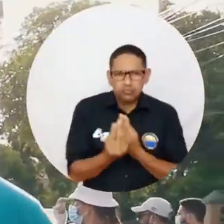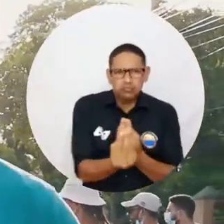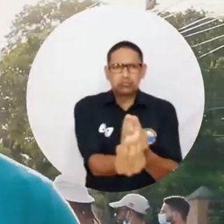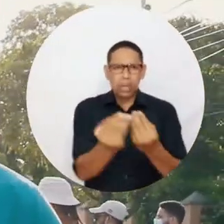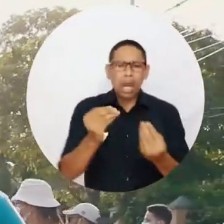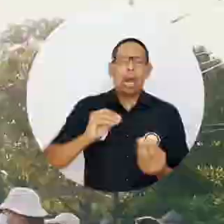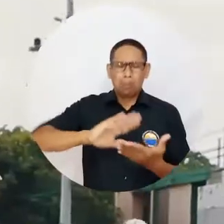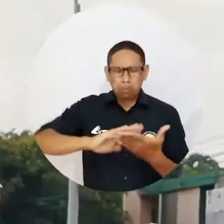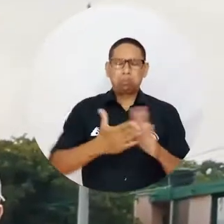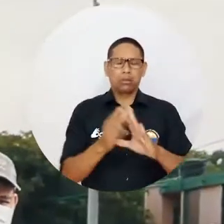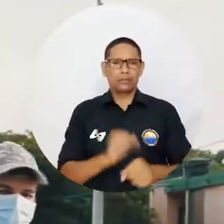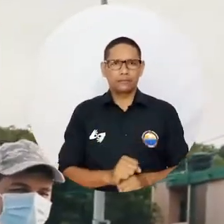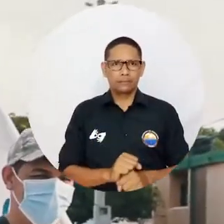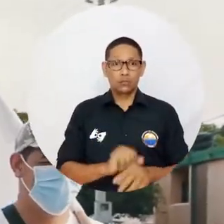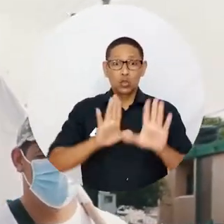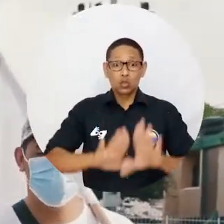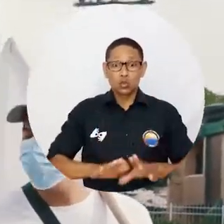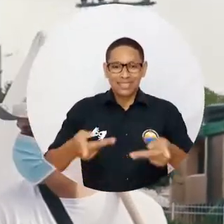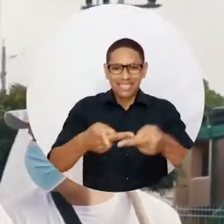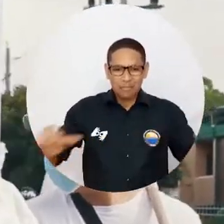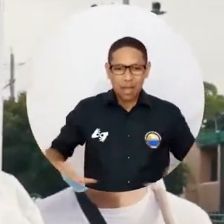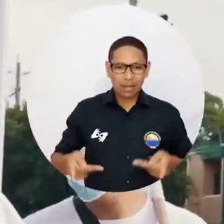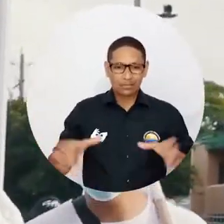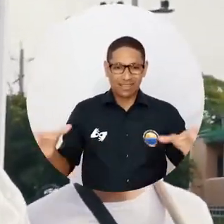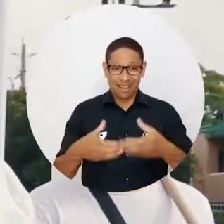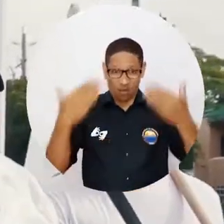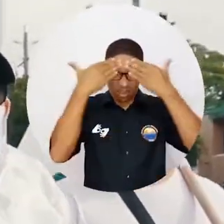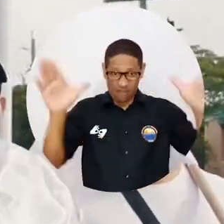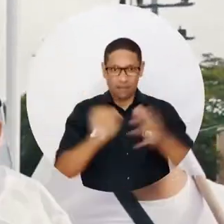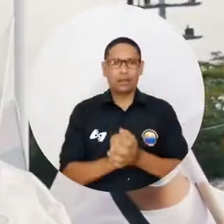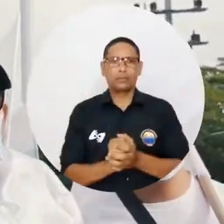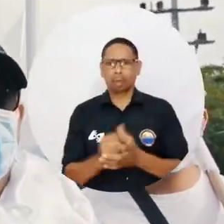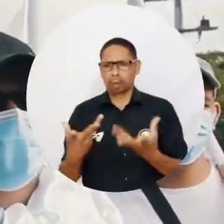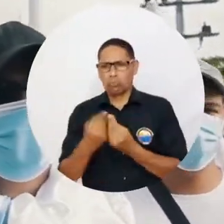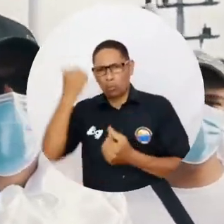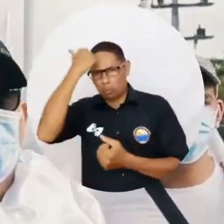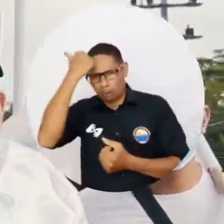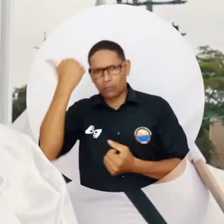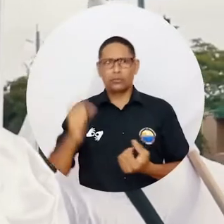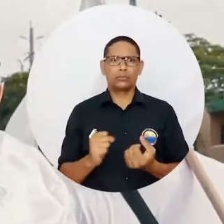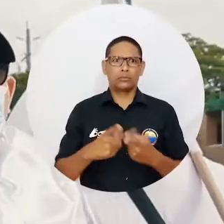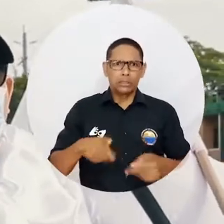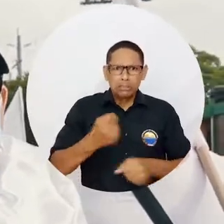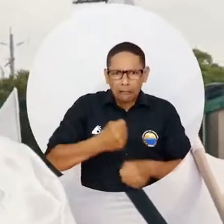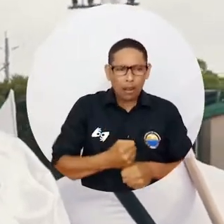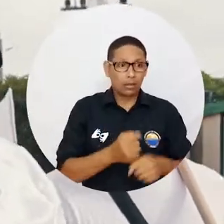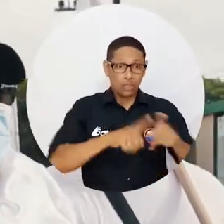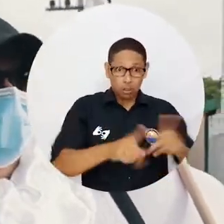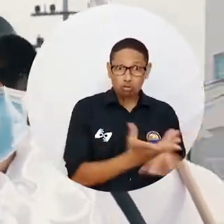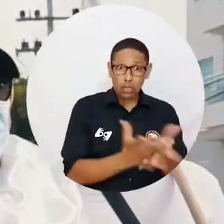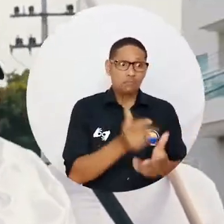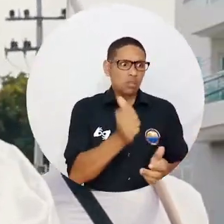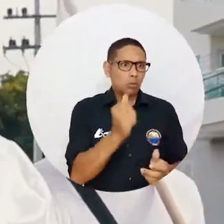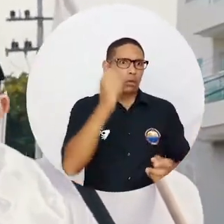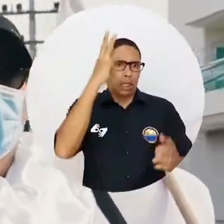movilización nacional. En los espacios de aula abierta y en las calles de la ciudad, docentes, funcionarios y docenas de estudiantes han expresado